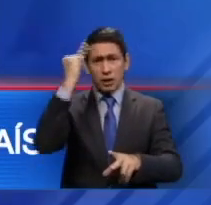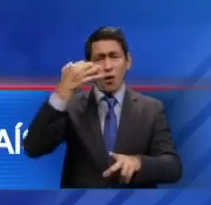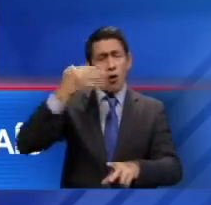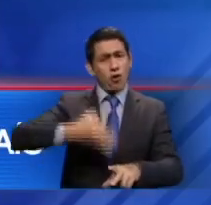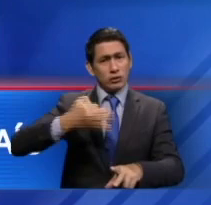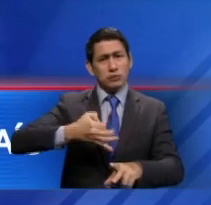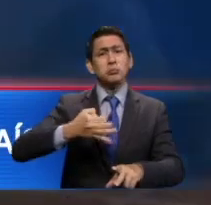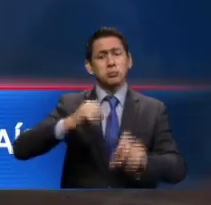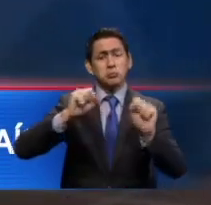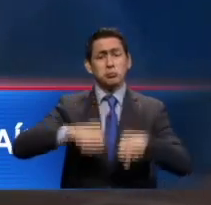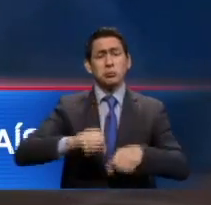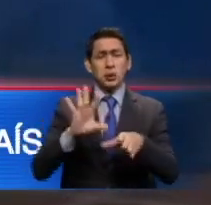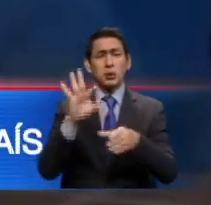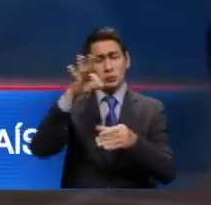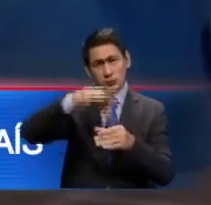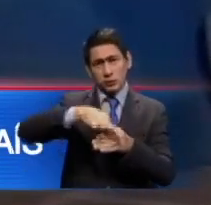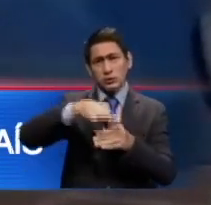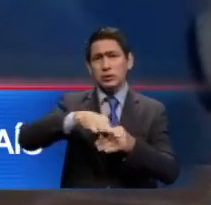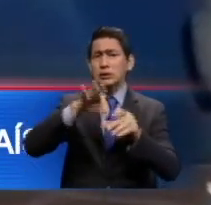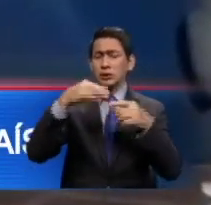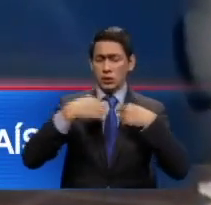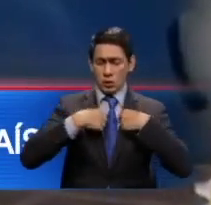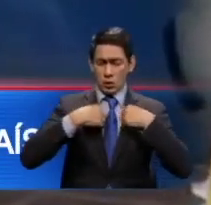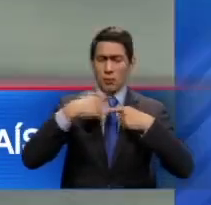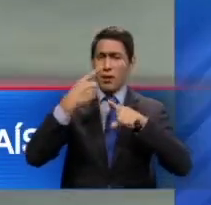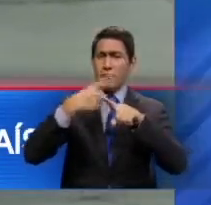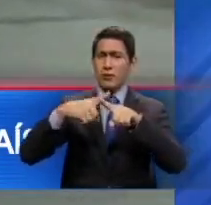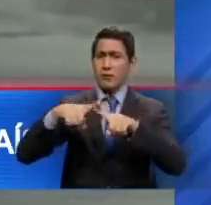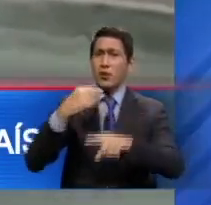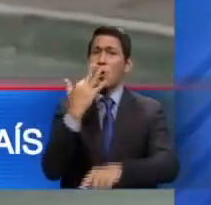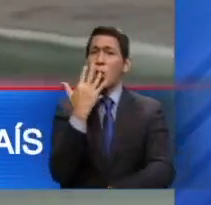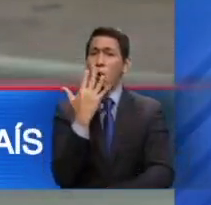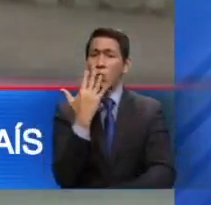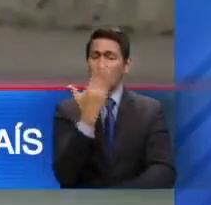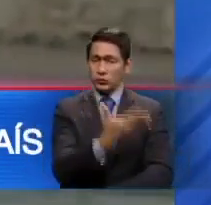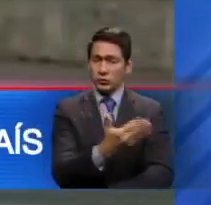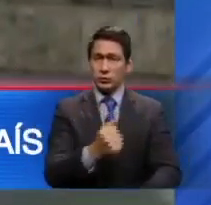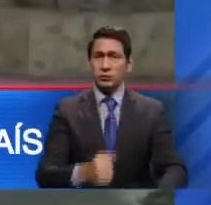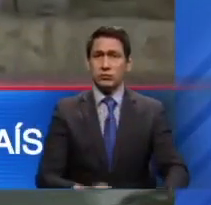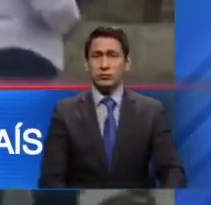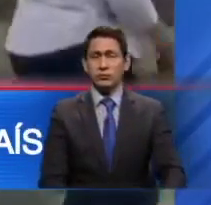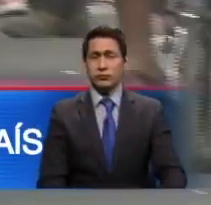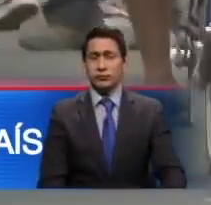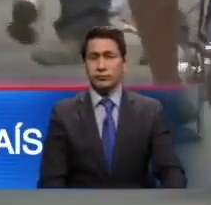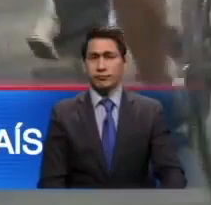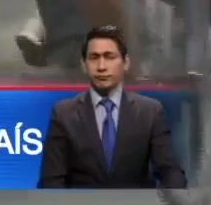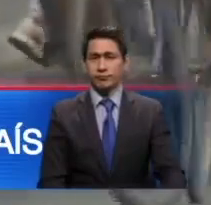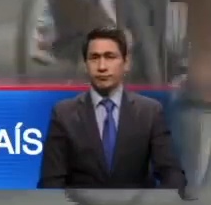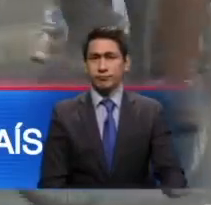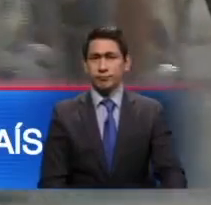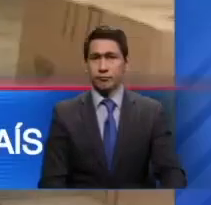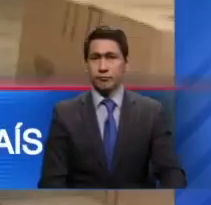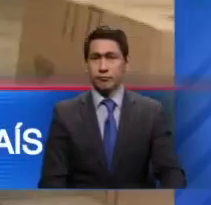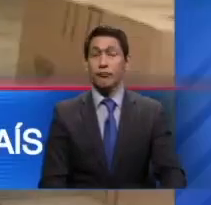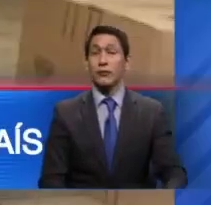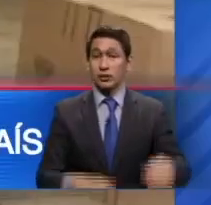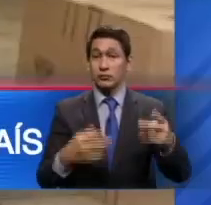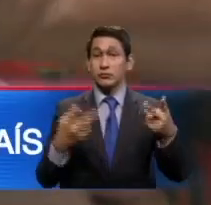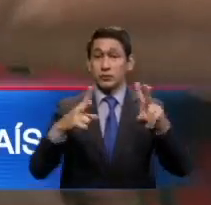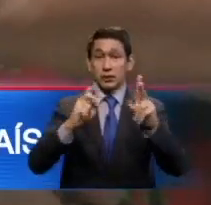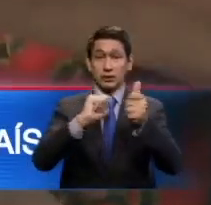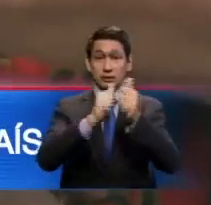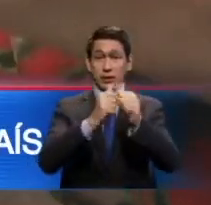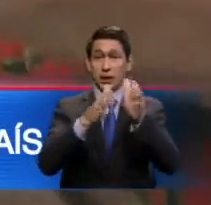su derecho al voto caracterizados de personajes de anime, como Anya de Spy Family o Luffy de One Piece. Tampoco faltaron los